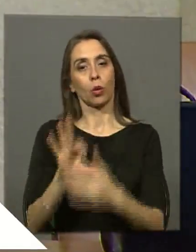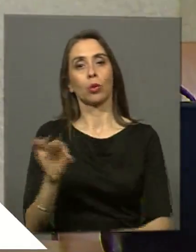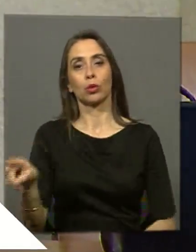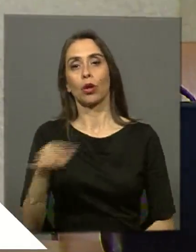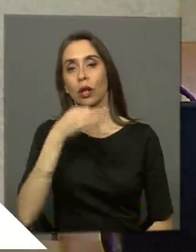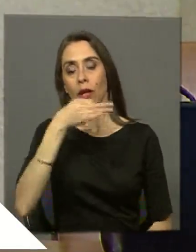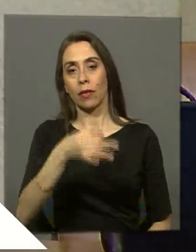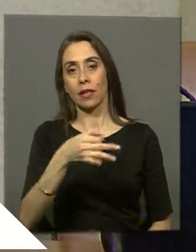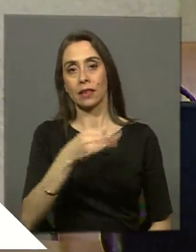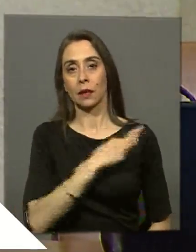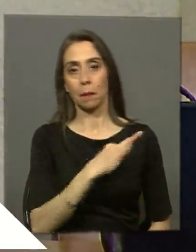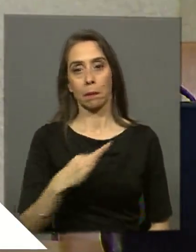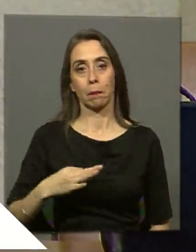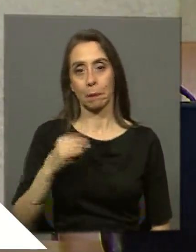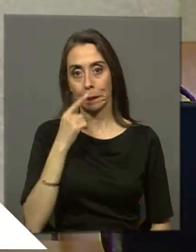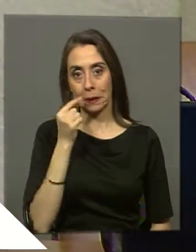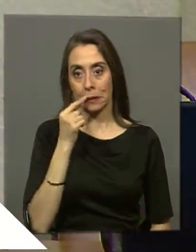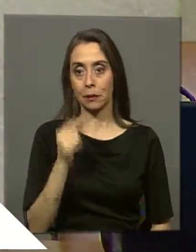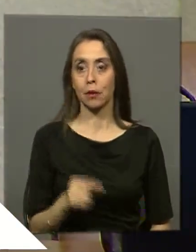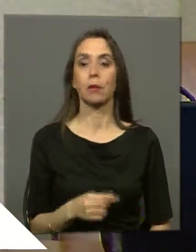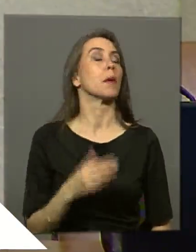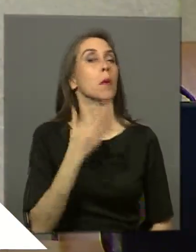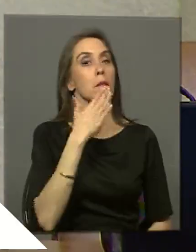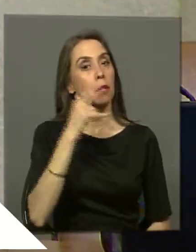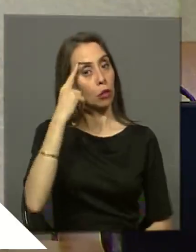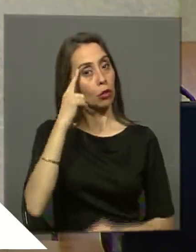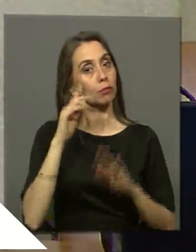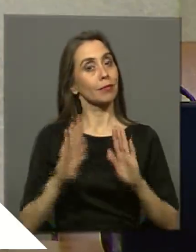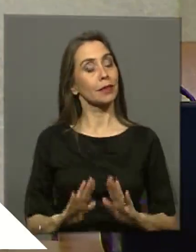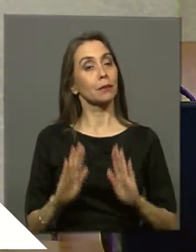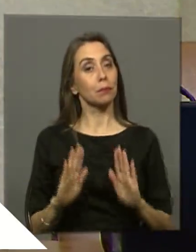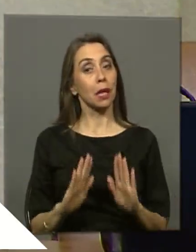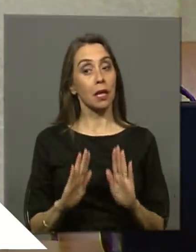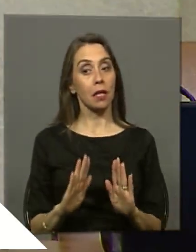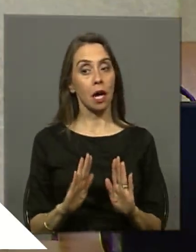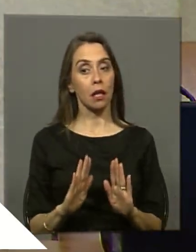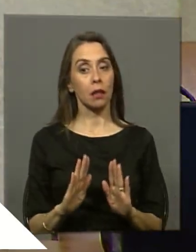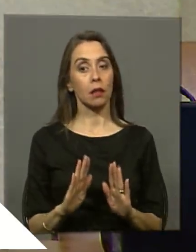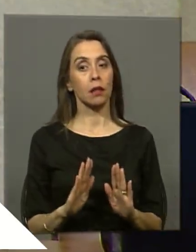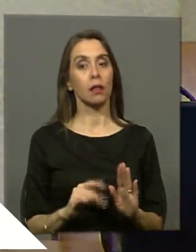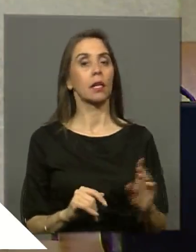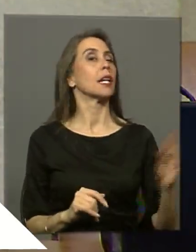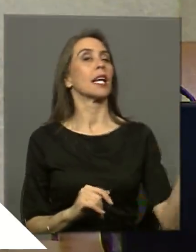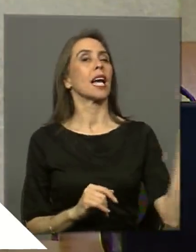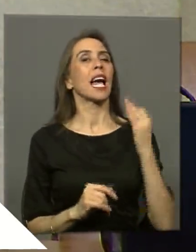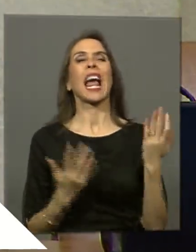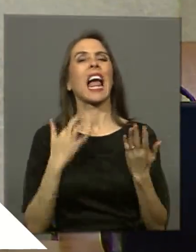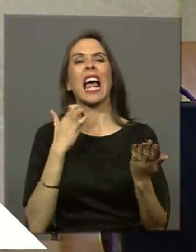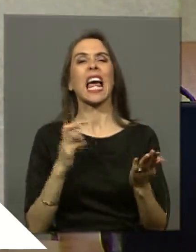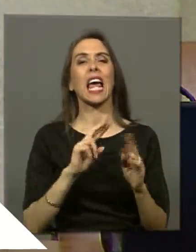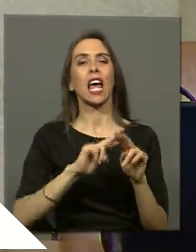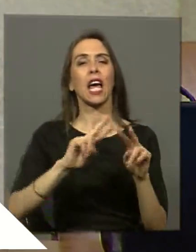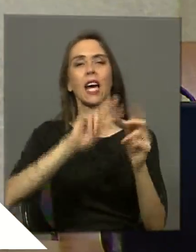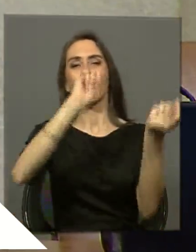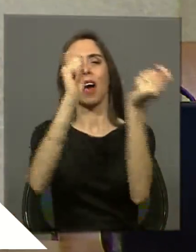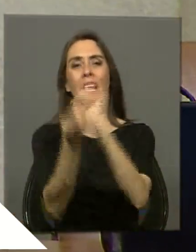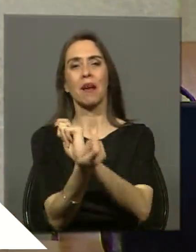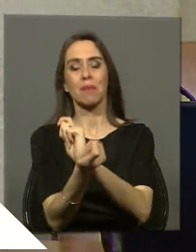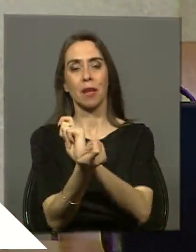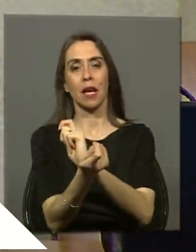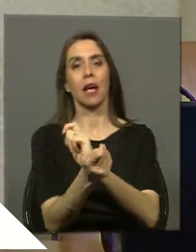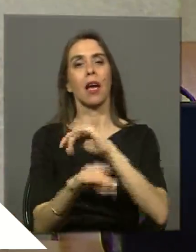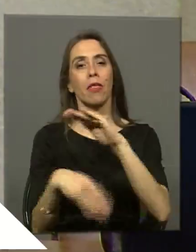no sé si es mejor esperar a que nos digan qué es lo que se va a modificar y posteriormente